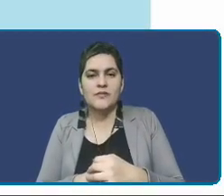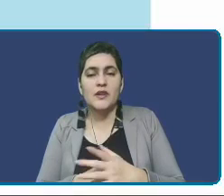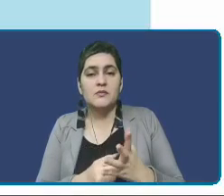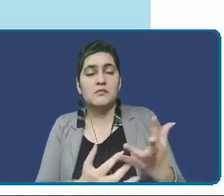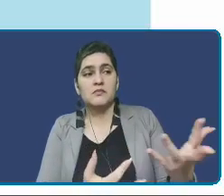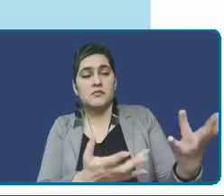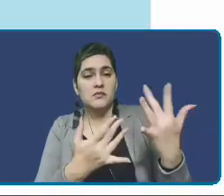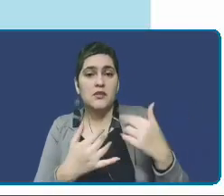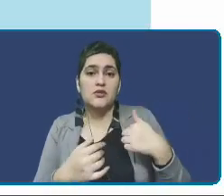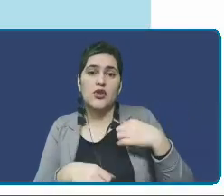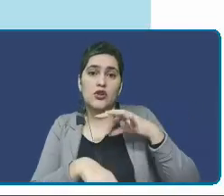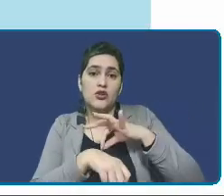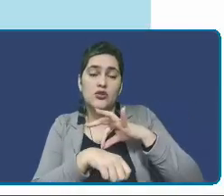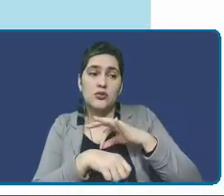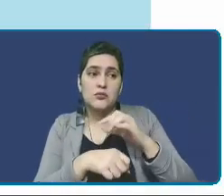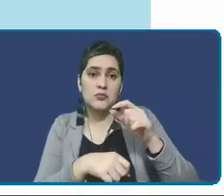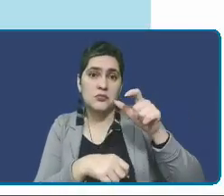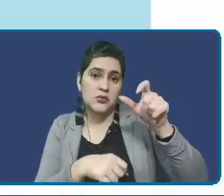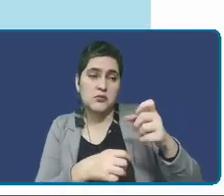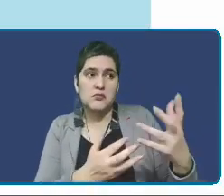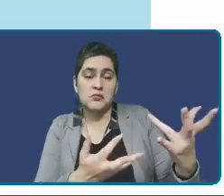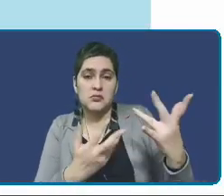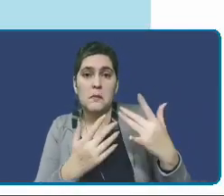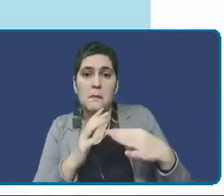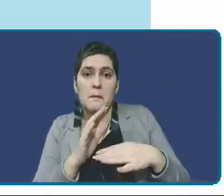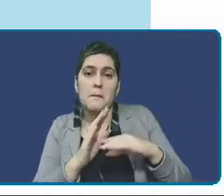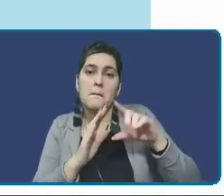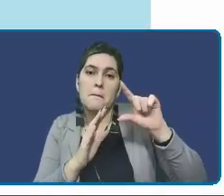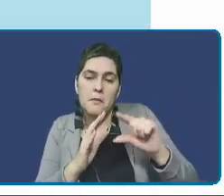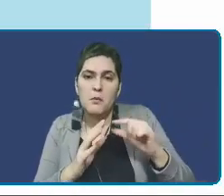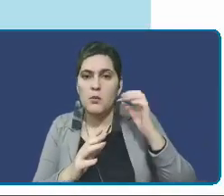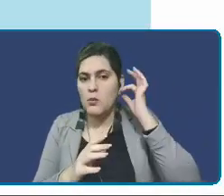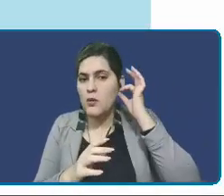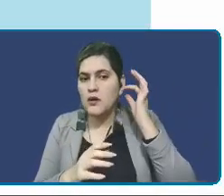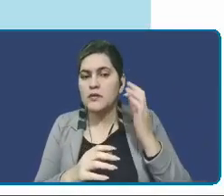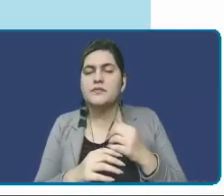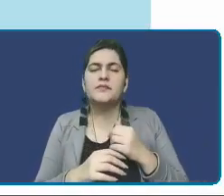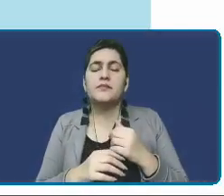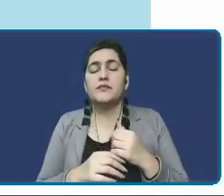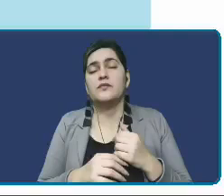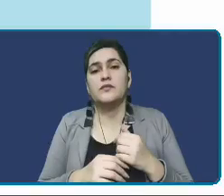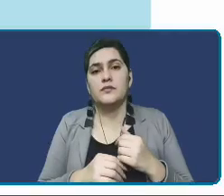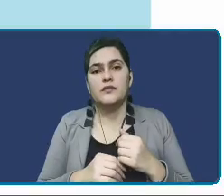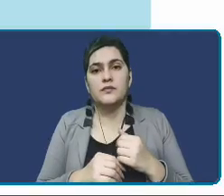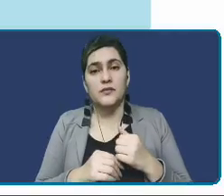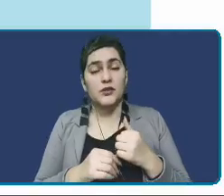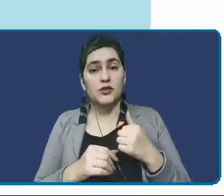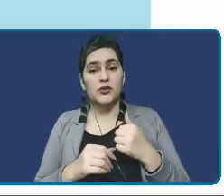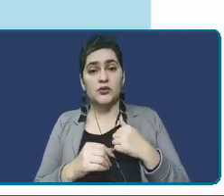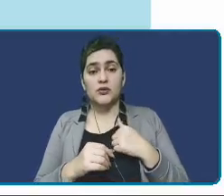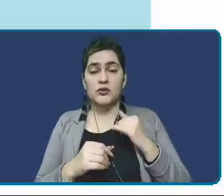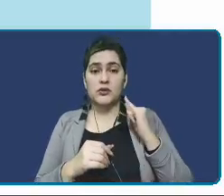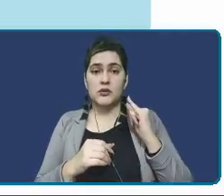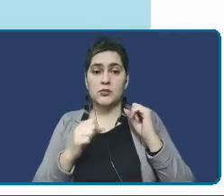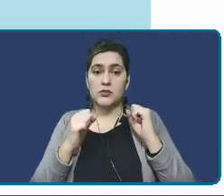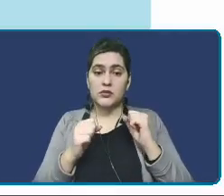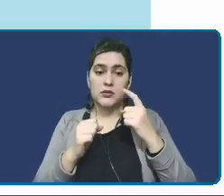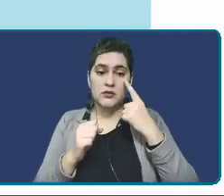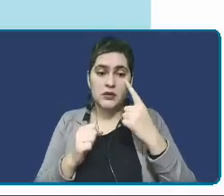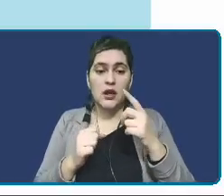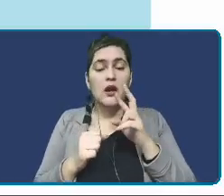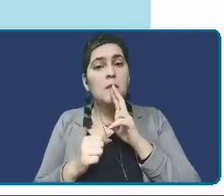indicaciones nutricionales. Entonces, ¿qué es lo que sí tenemos que podemos avalar y que van a encontrar ustedes respuesta en qué